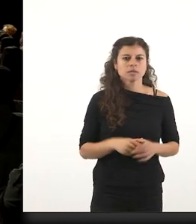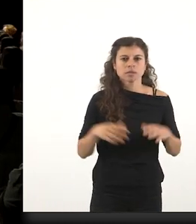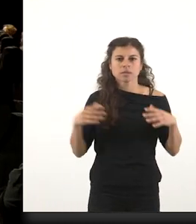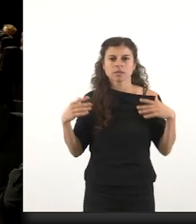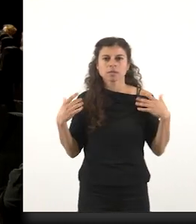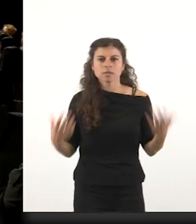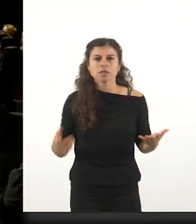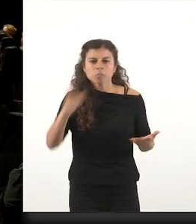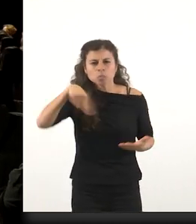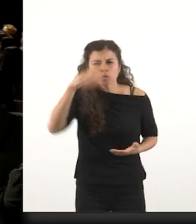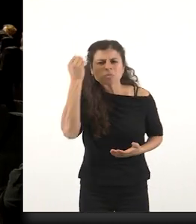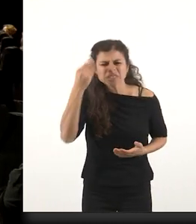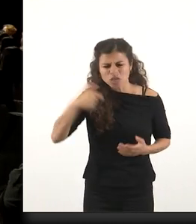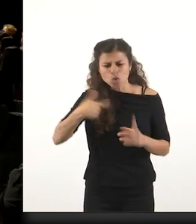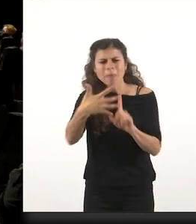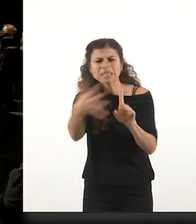yo maltrataba a Antonio?